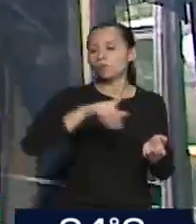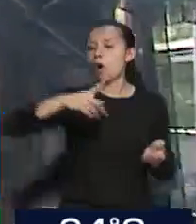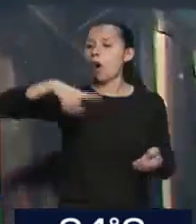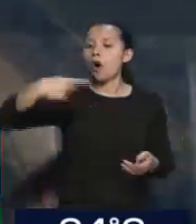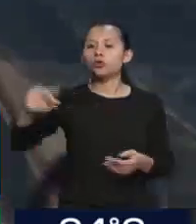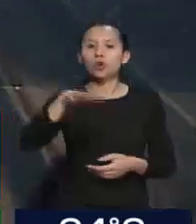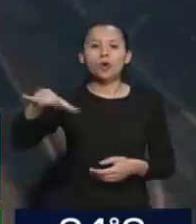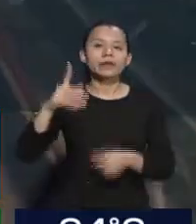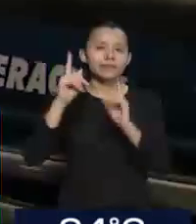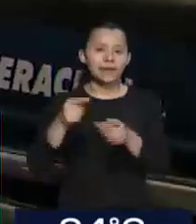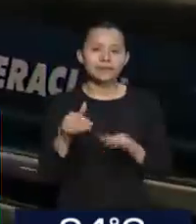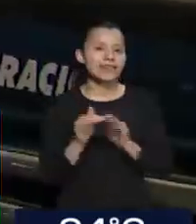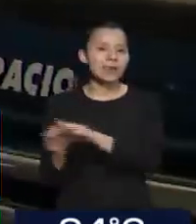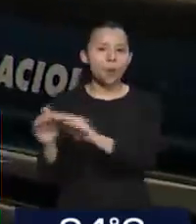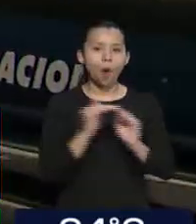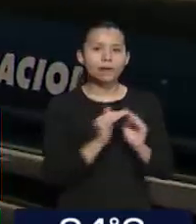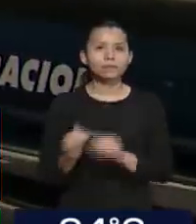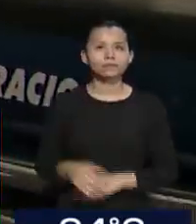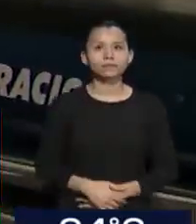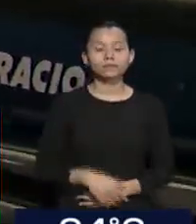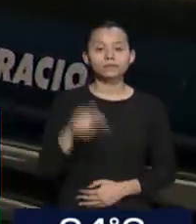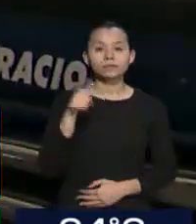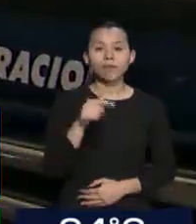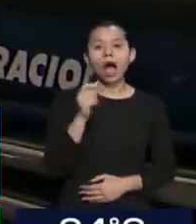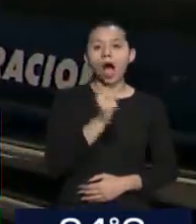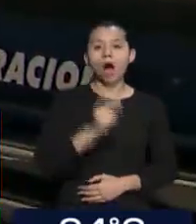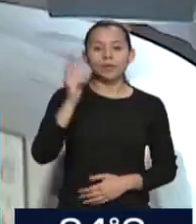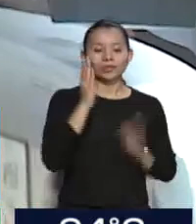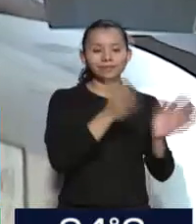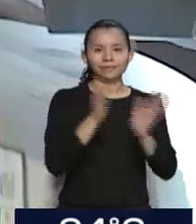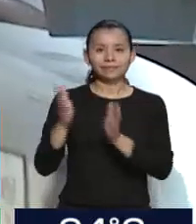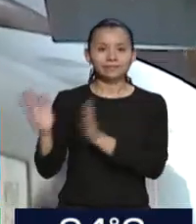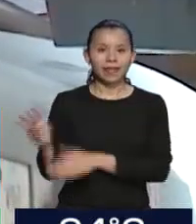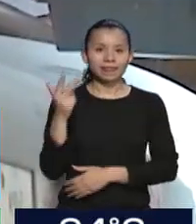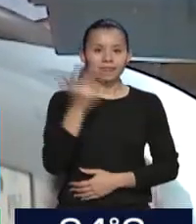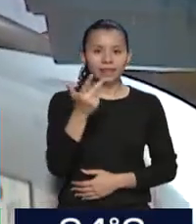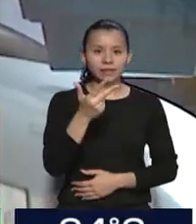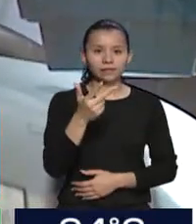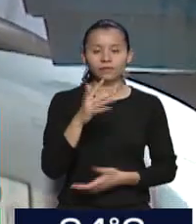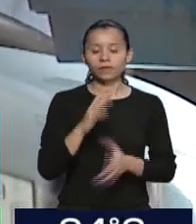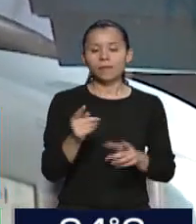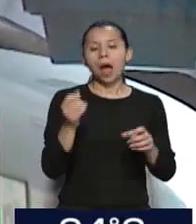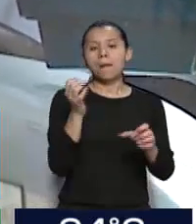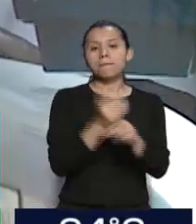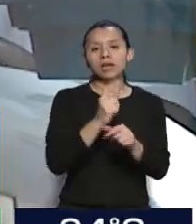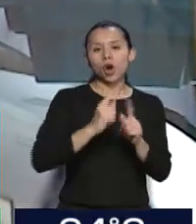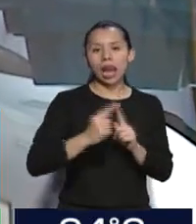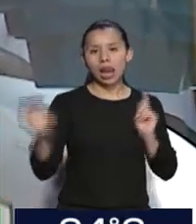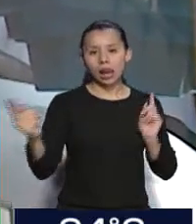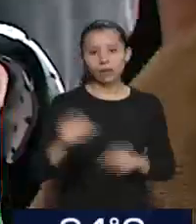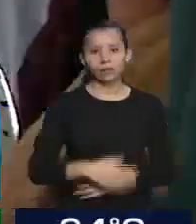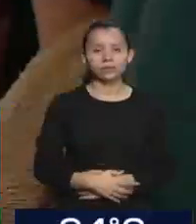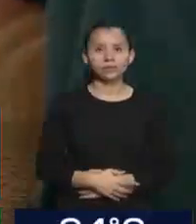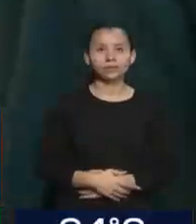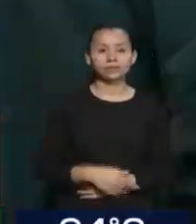provincial informó en el boletín oficial el aumento en tres tramos del pasaje de colectivo de media y larga distancia. Este jueves, el